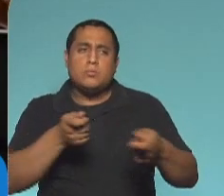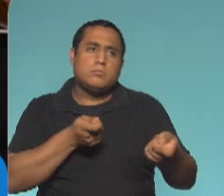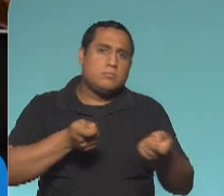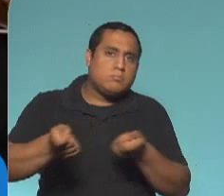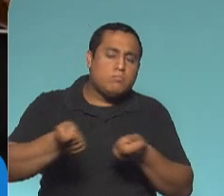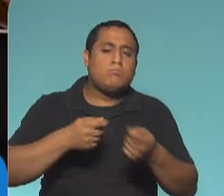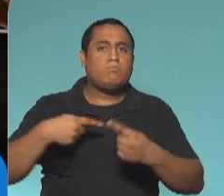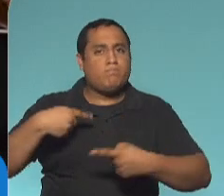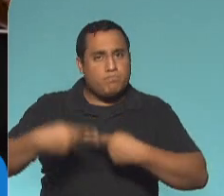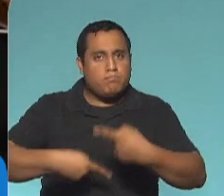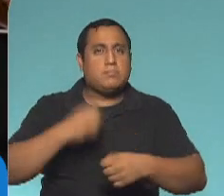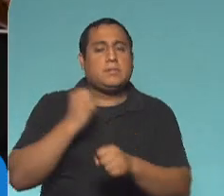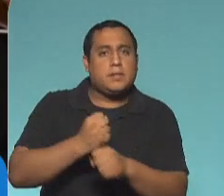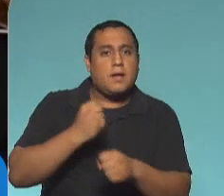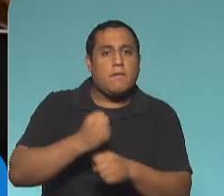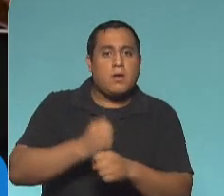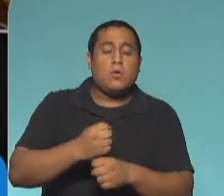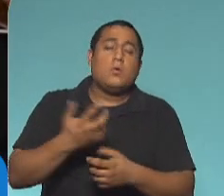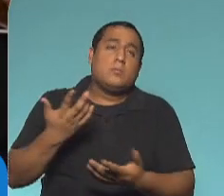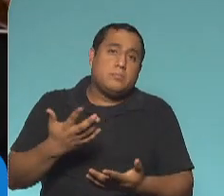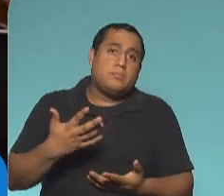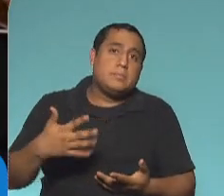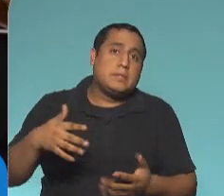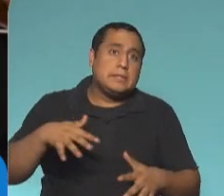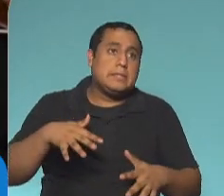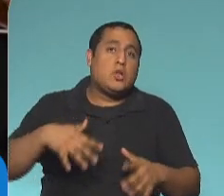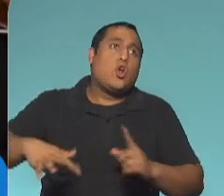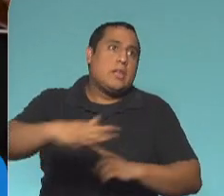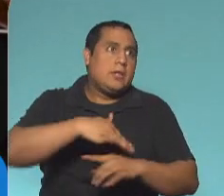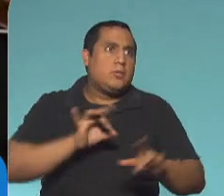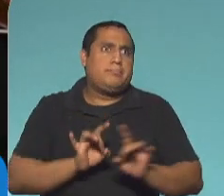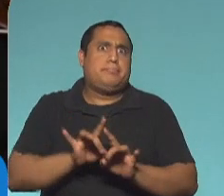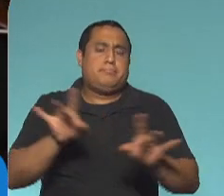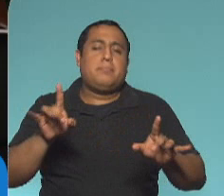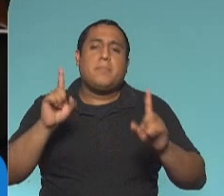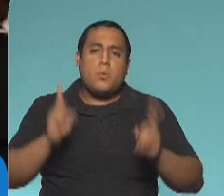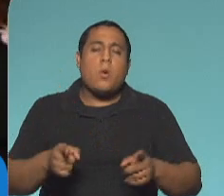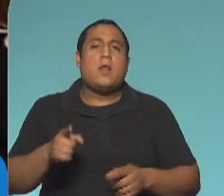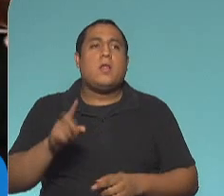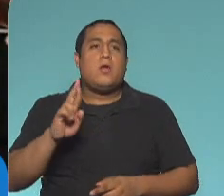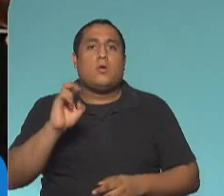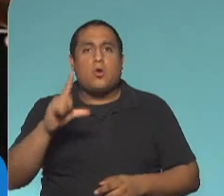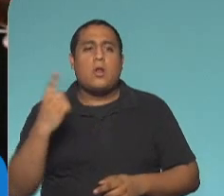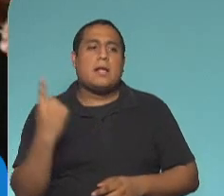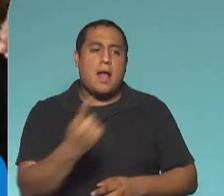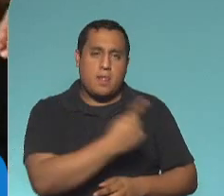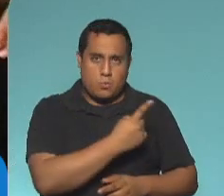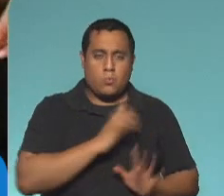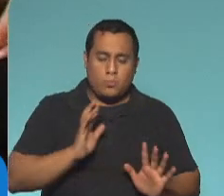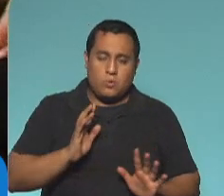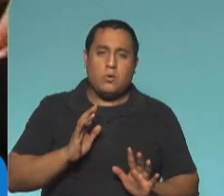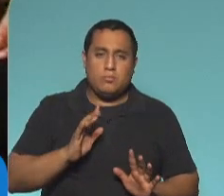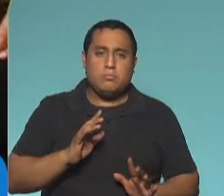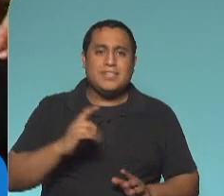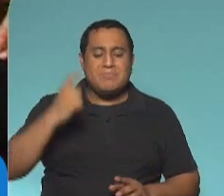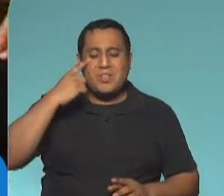podamos seguir trabajando en el contexto de todo lo que es la gestión de la pandemia, en el rol individual, en que cada uno, cada una se focalice